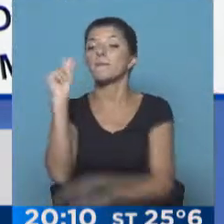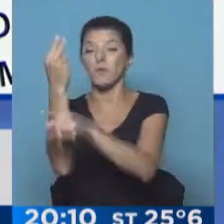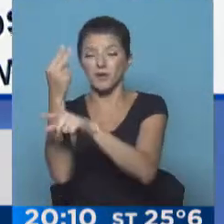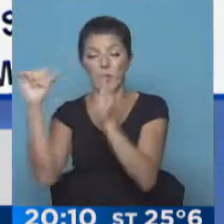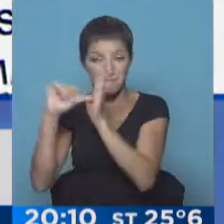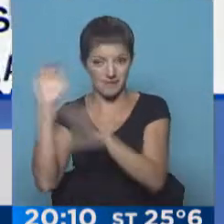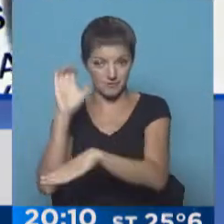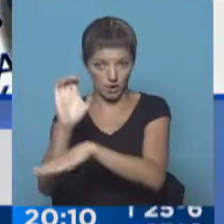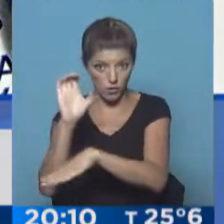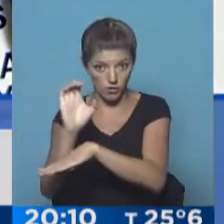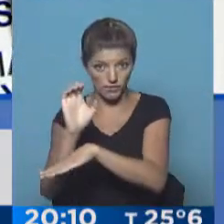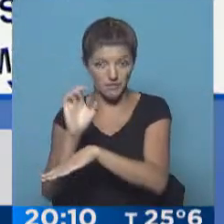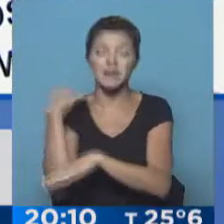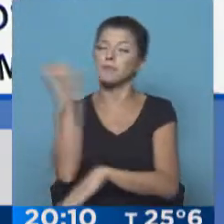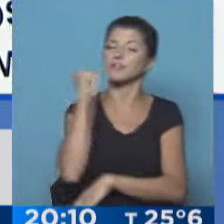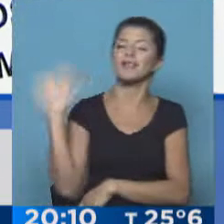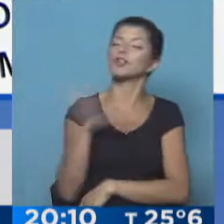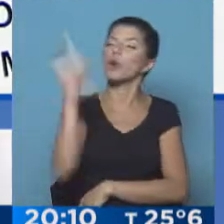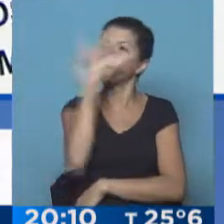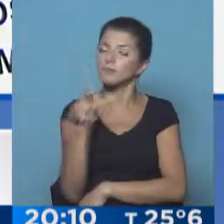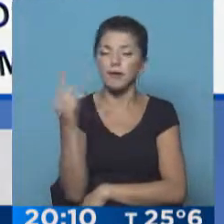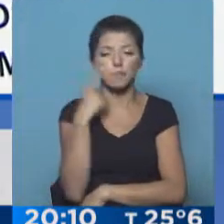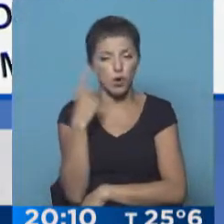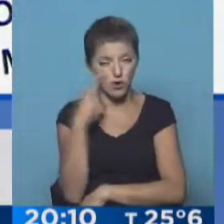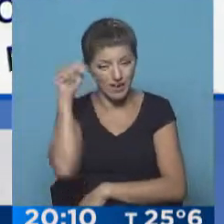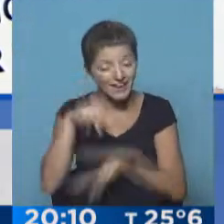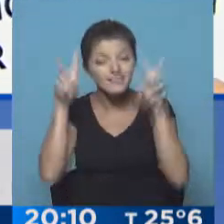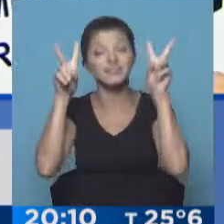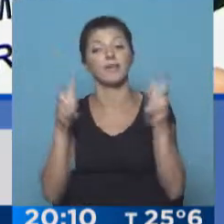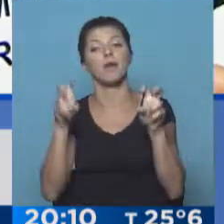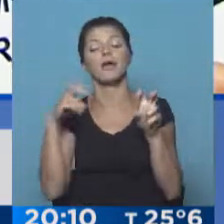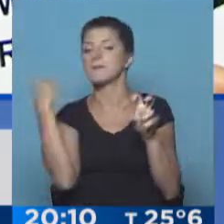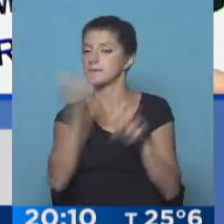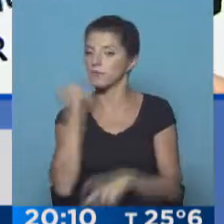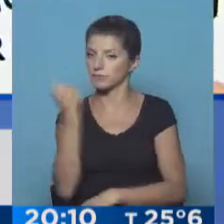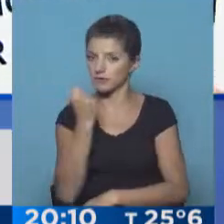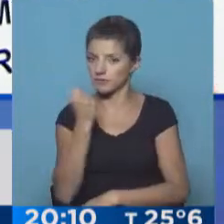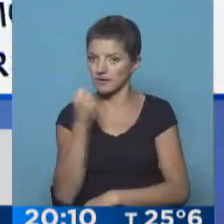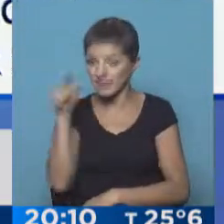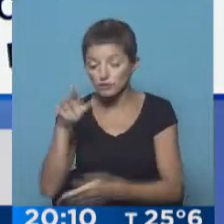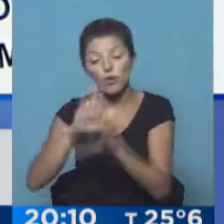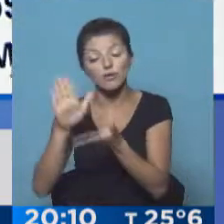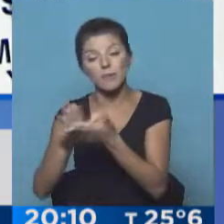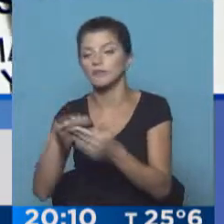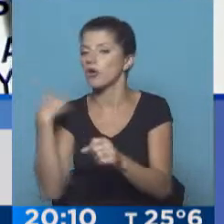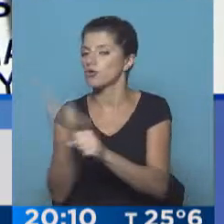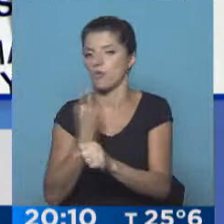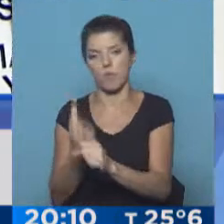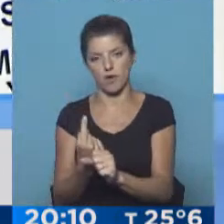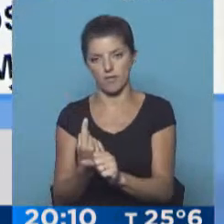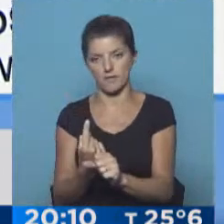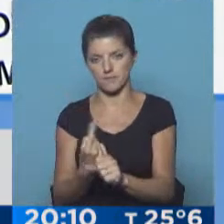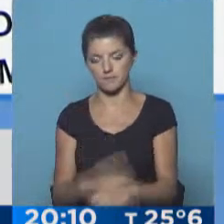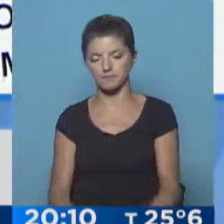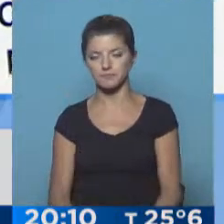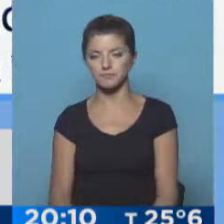entonces tomar conciencia en toda la región de que esto es un tema importante que no tiene que seguir pasando. Entonces es también